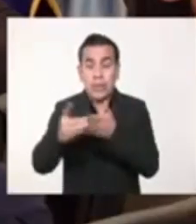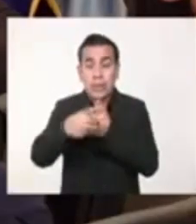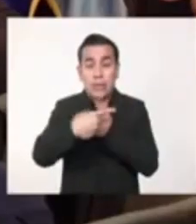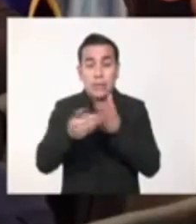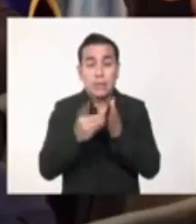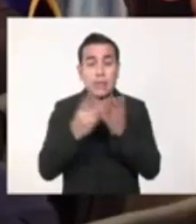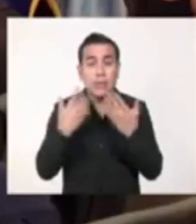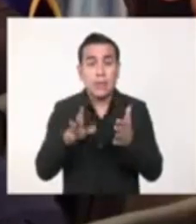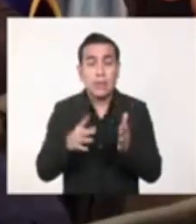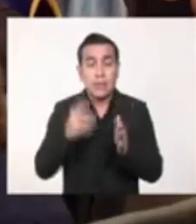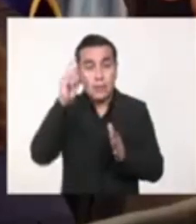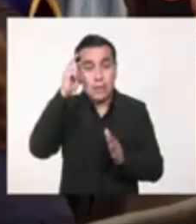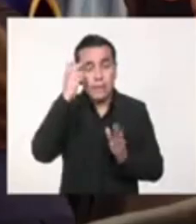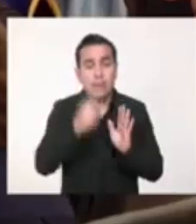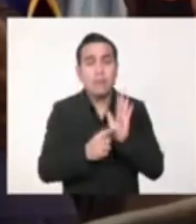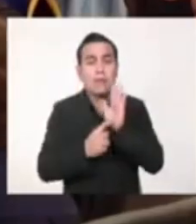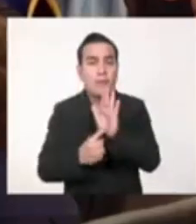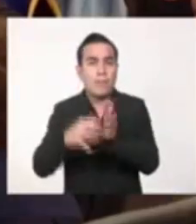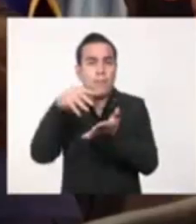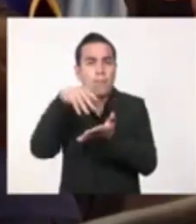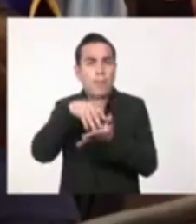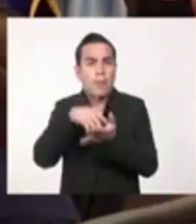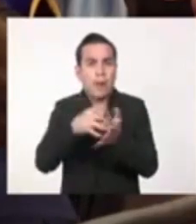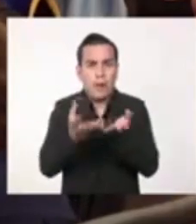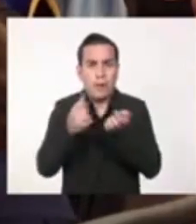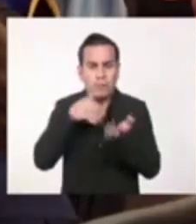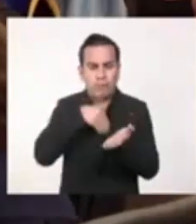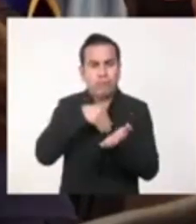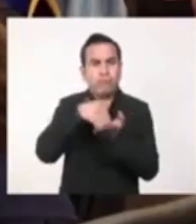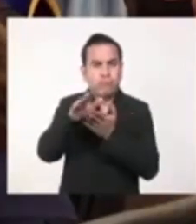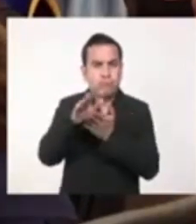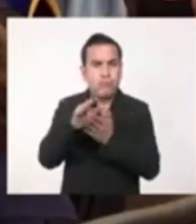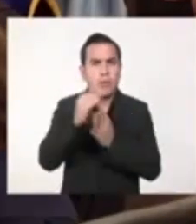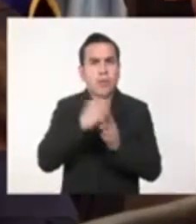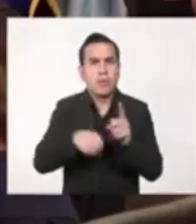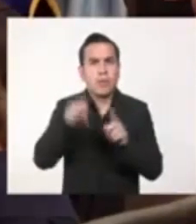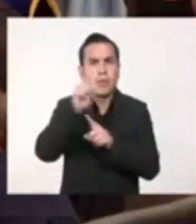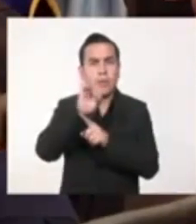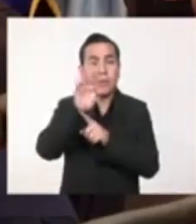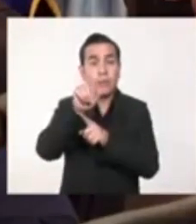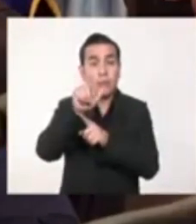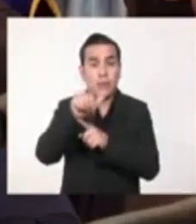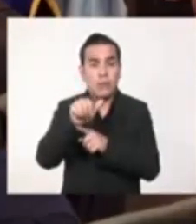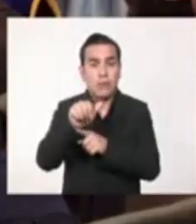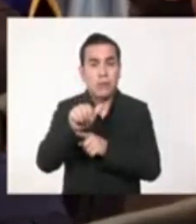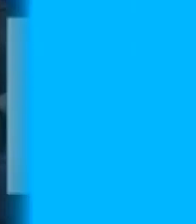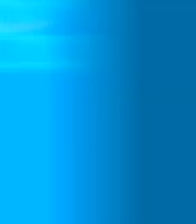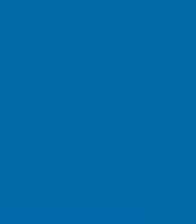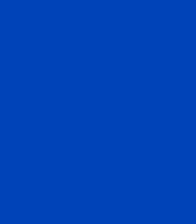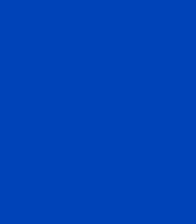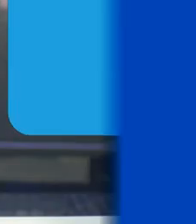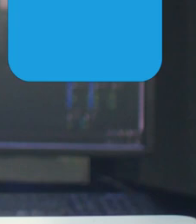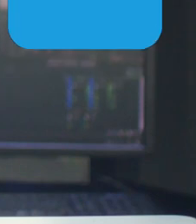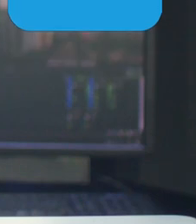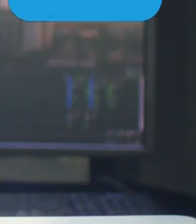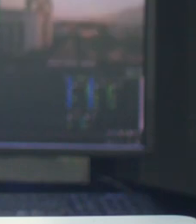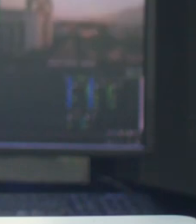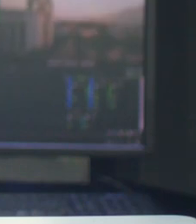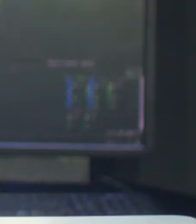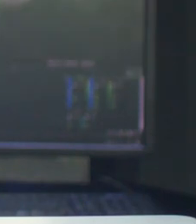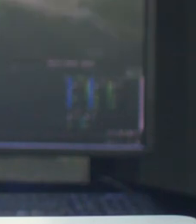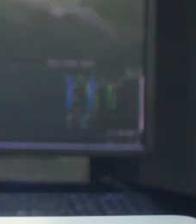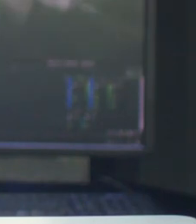mucha gente puede estar equivocada, fue parte de las declaraciones que señaló el exfuncionario europeo. A través de